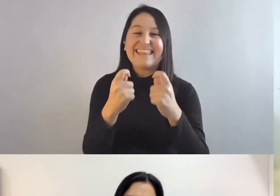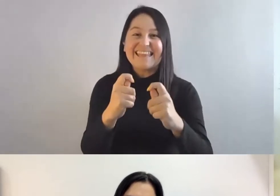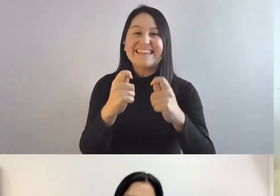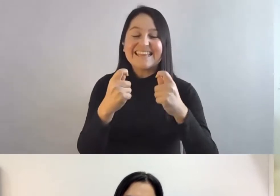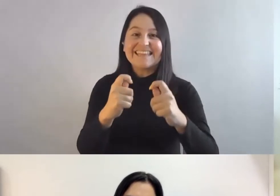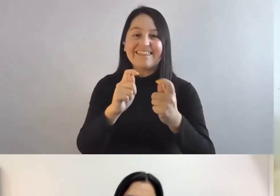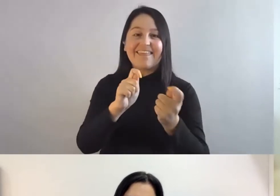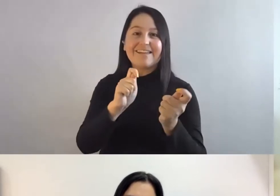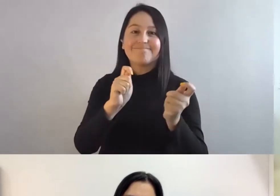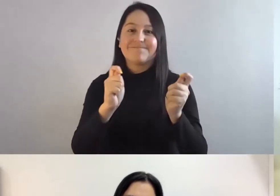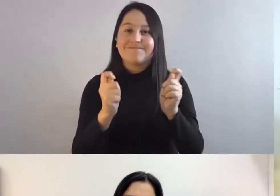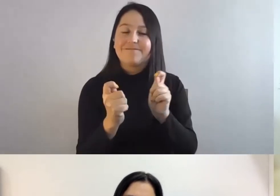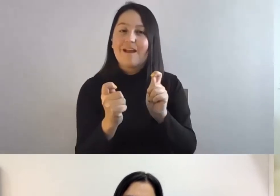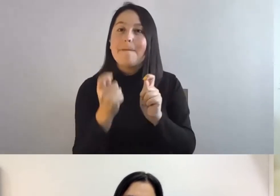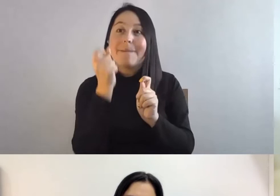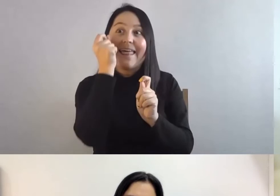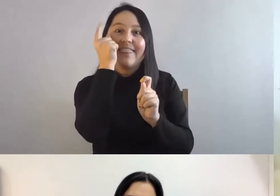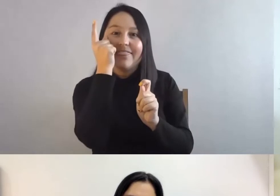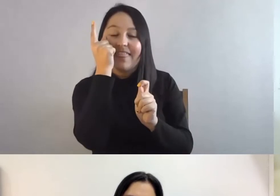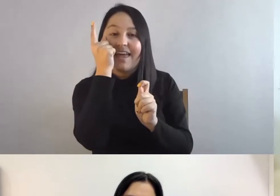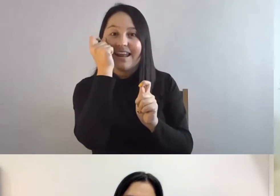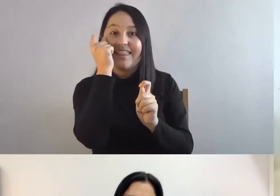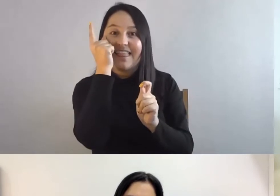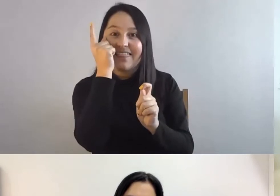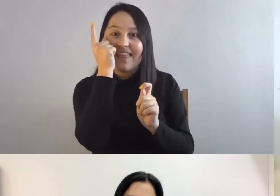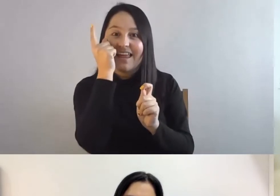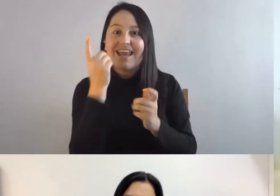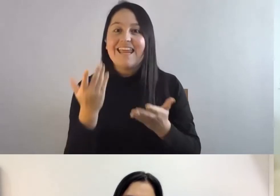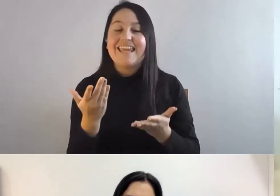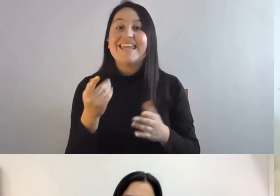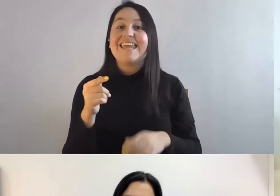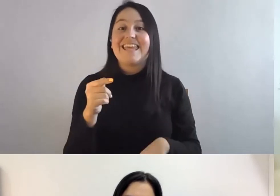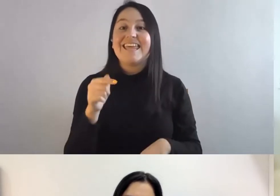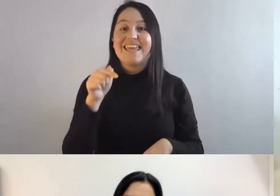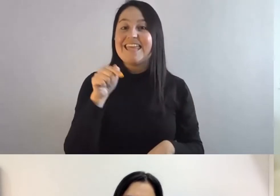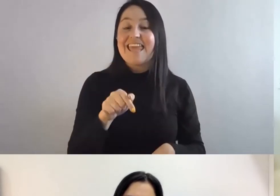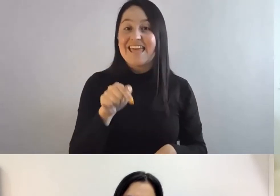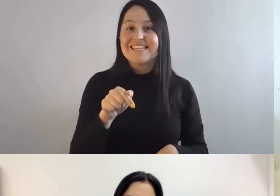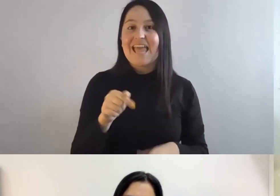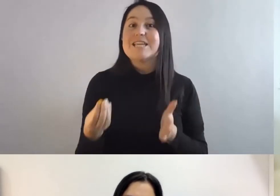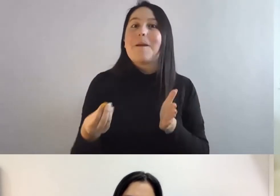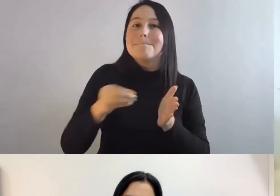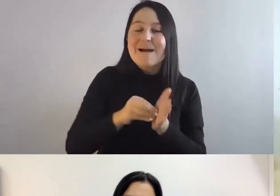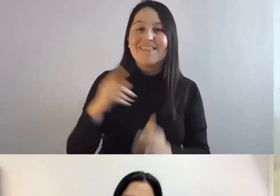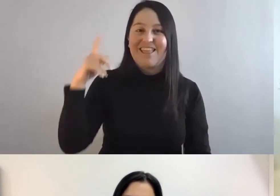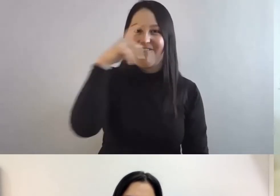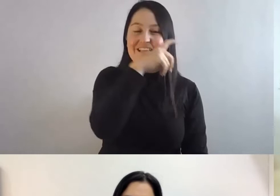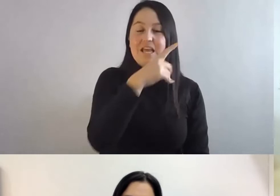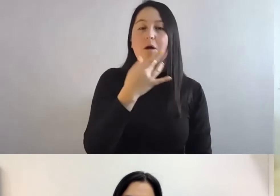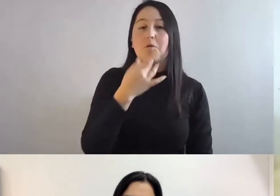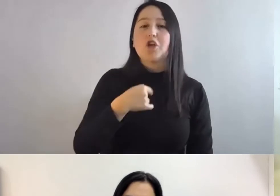Finalmente es eso. Y además más complejo porque no es un formato que se pueda escribir. Yo no escribo una